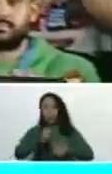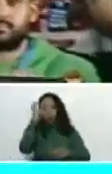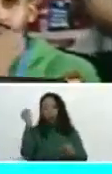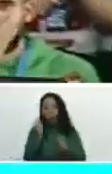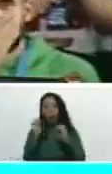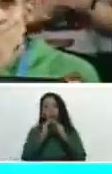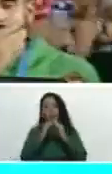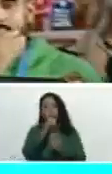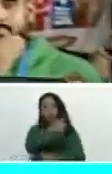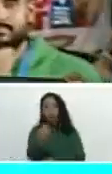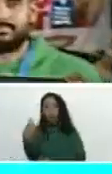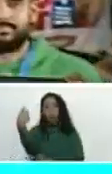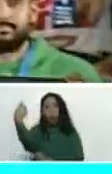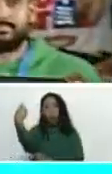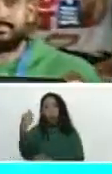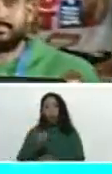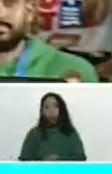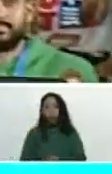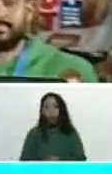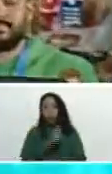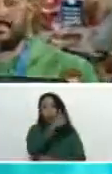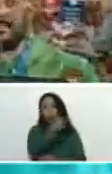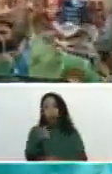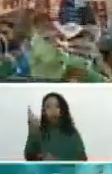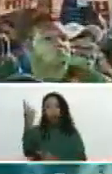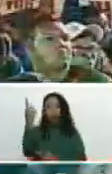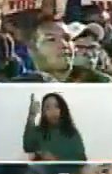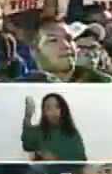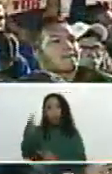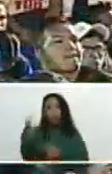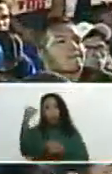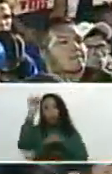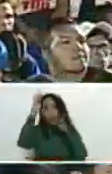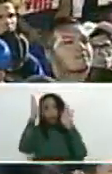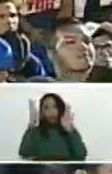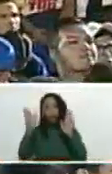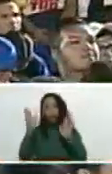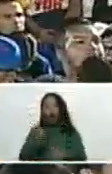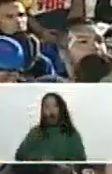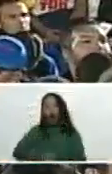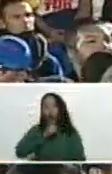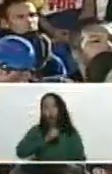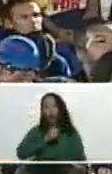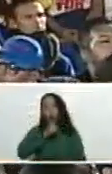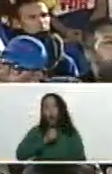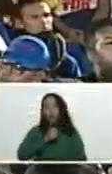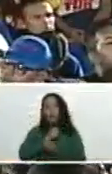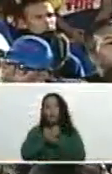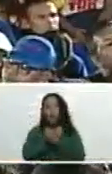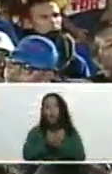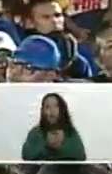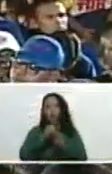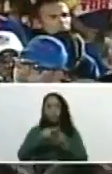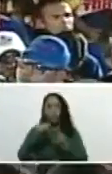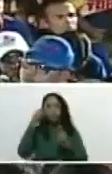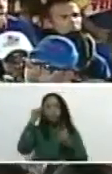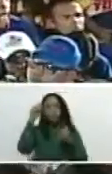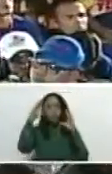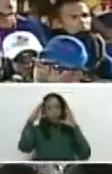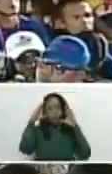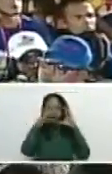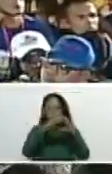uno. Que cada quien en su hogar atienda a sus mayores con amor, con dedicación.